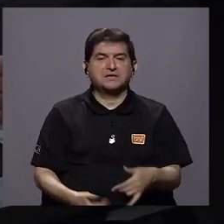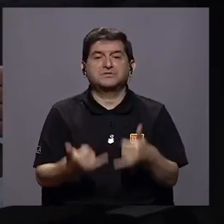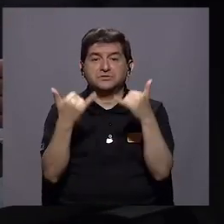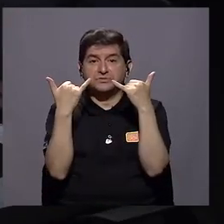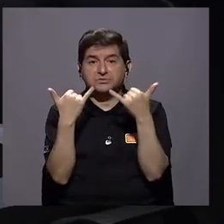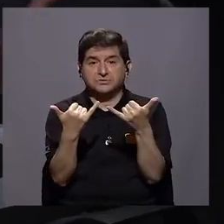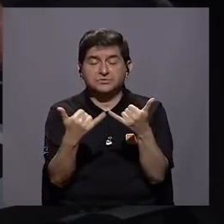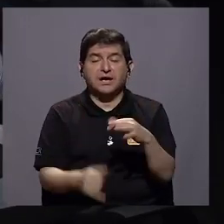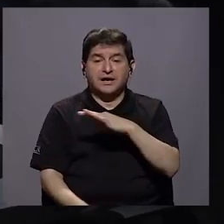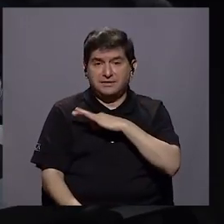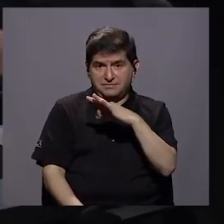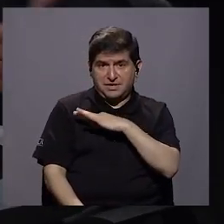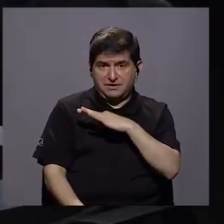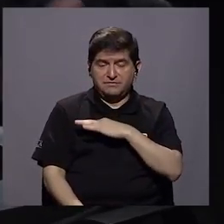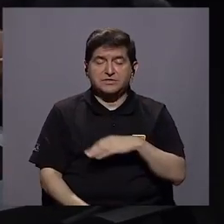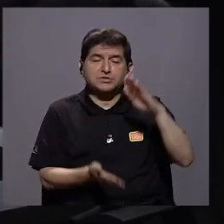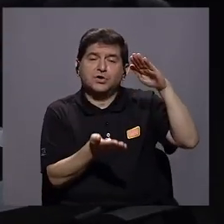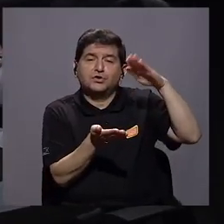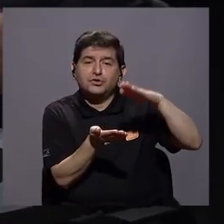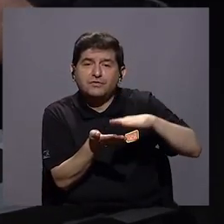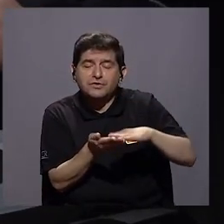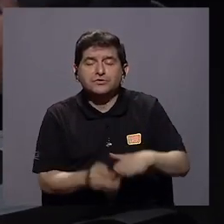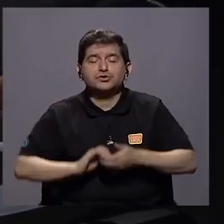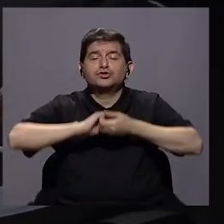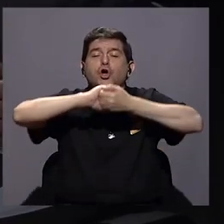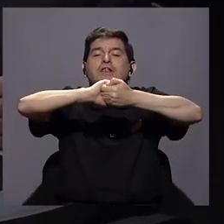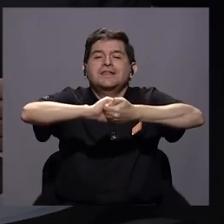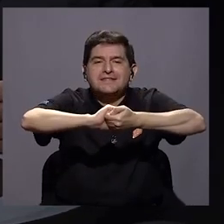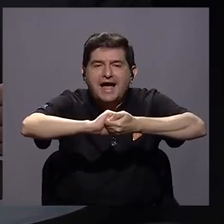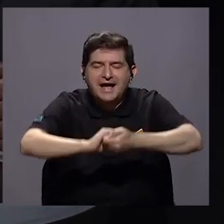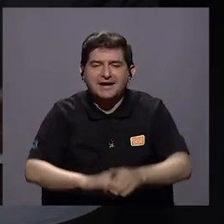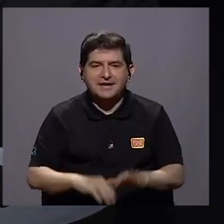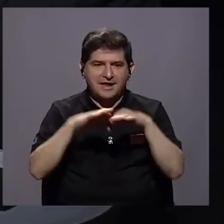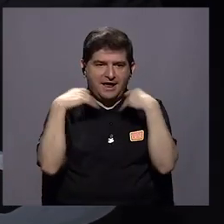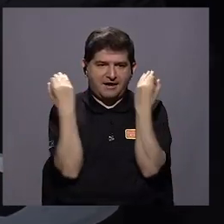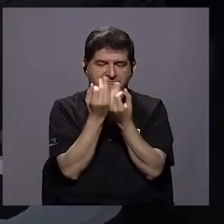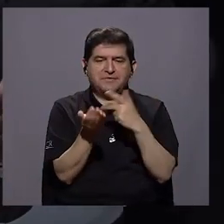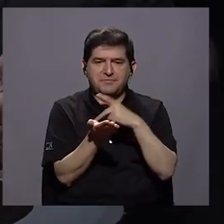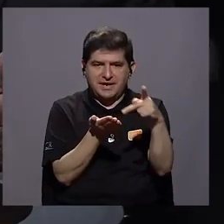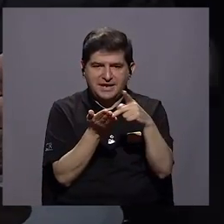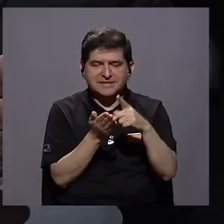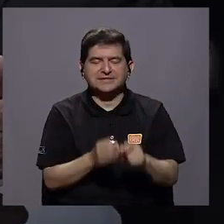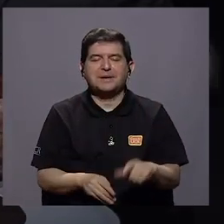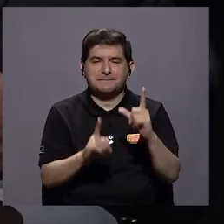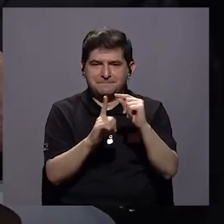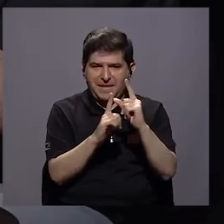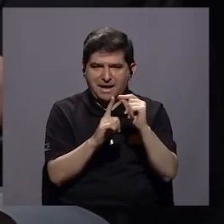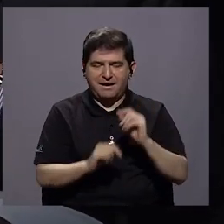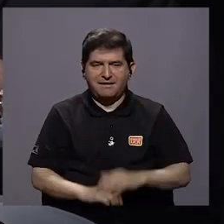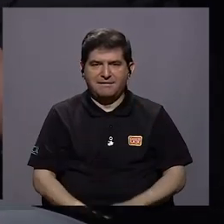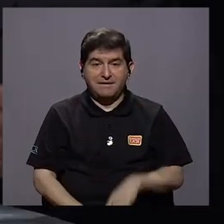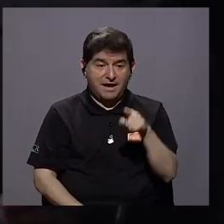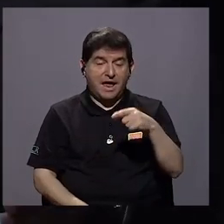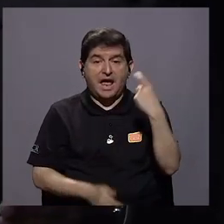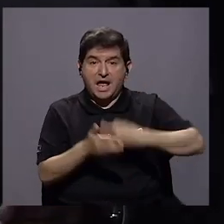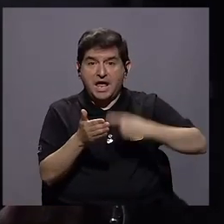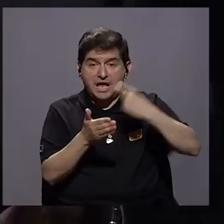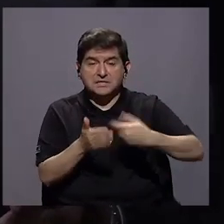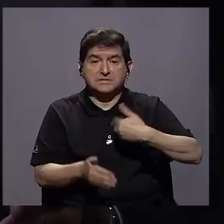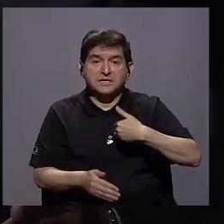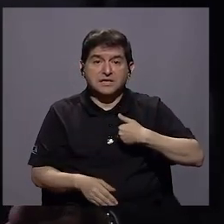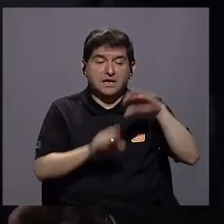ya se beneficiaron de una rebaja solidaria de las familias que pagan los alquileres, este impuesto